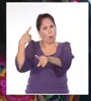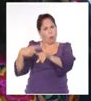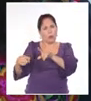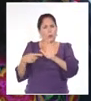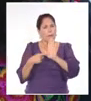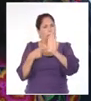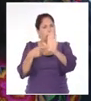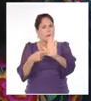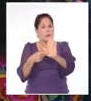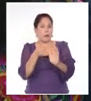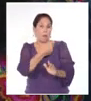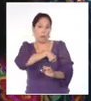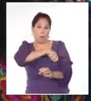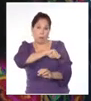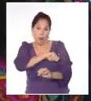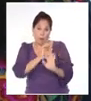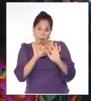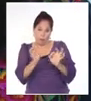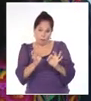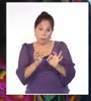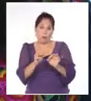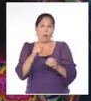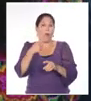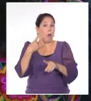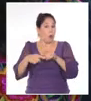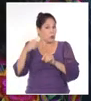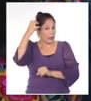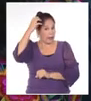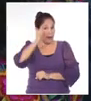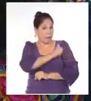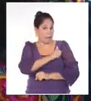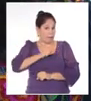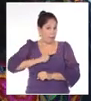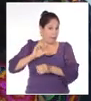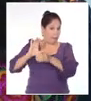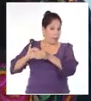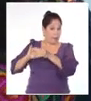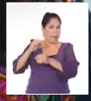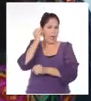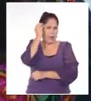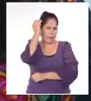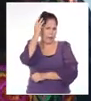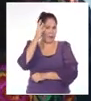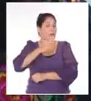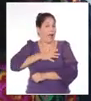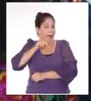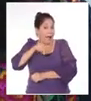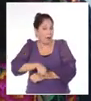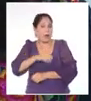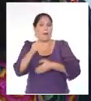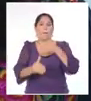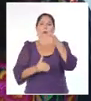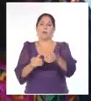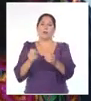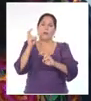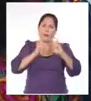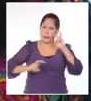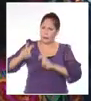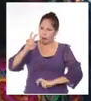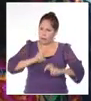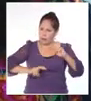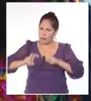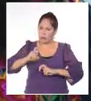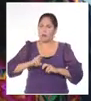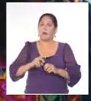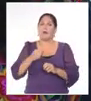de la sociedad civil cubana y del sector estatal y no estatal iniciativas que están hoy en proceso de revisión a fondos de